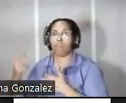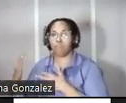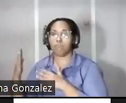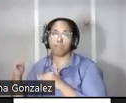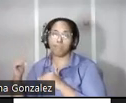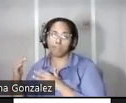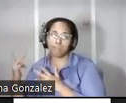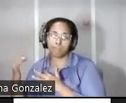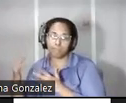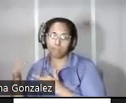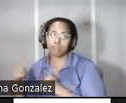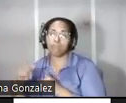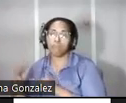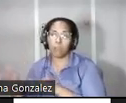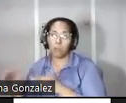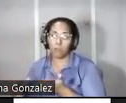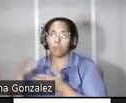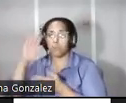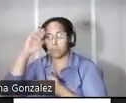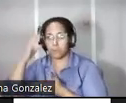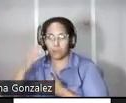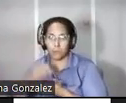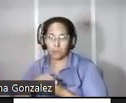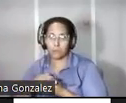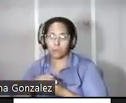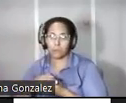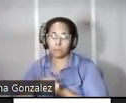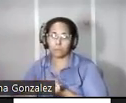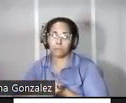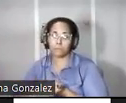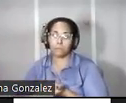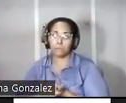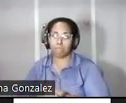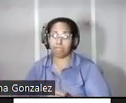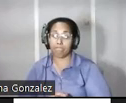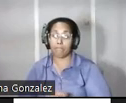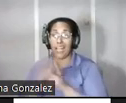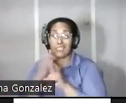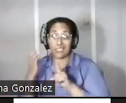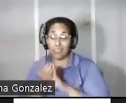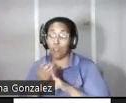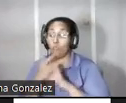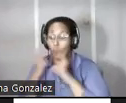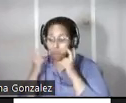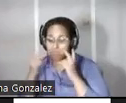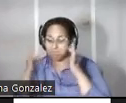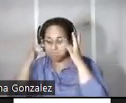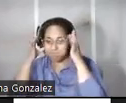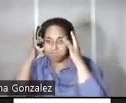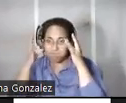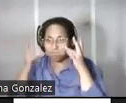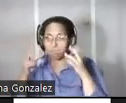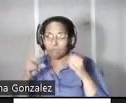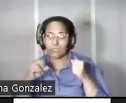esposo. No es fácil atribuirle a su caso tan violento y premeditado como el de